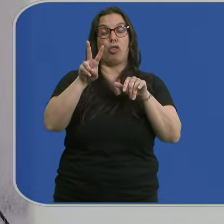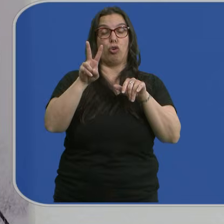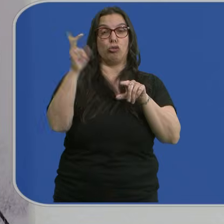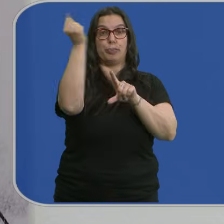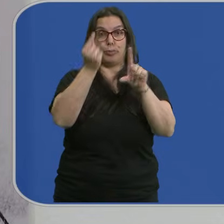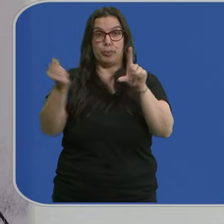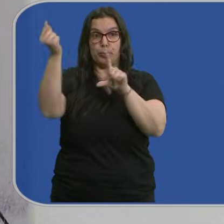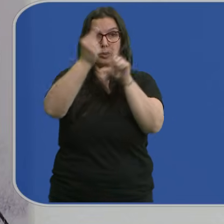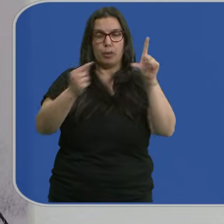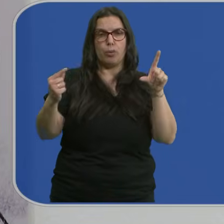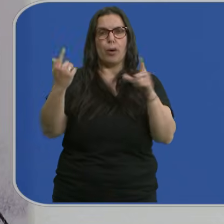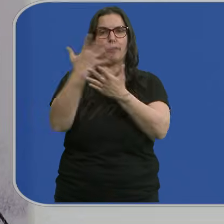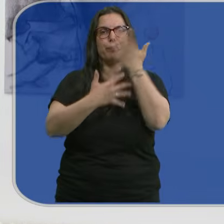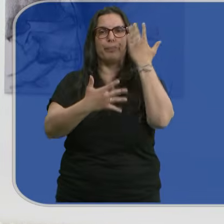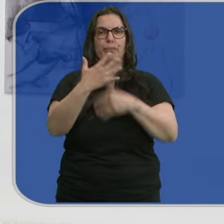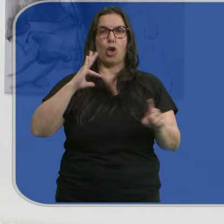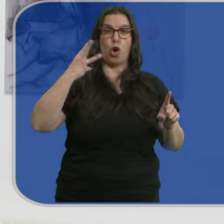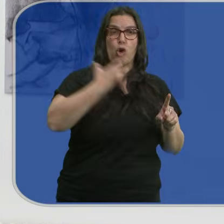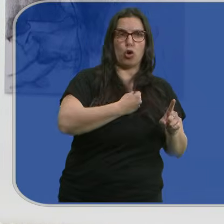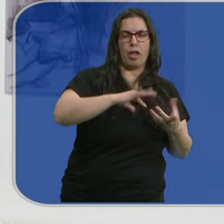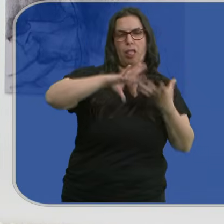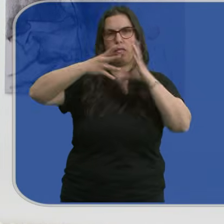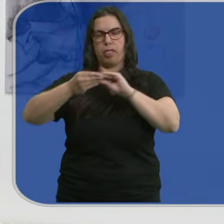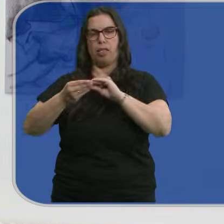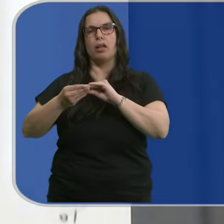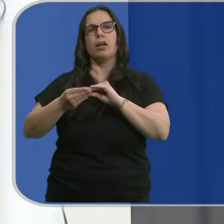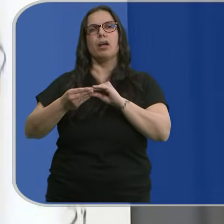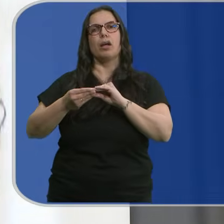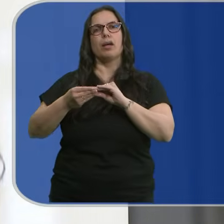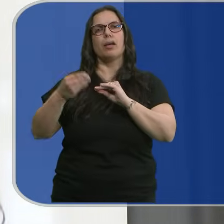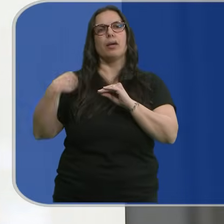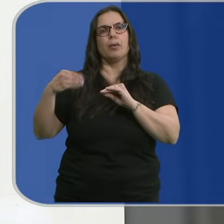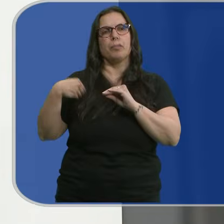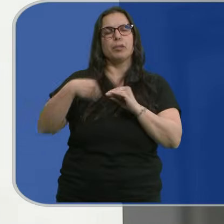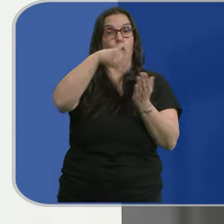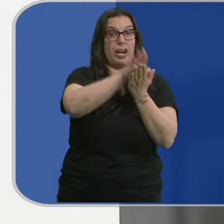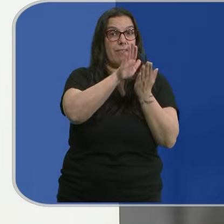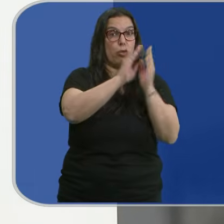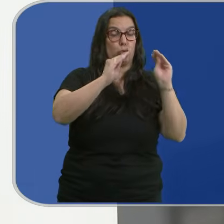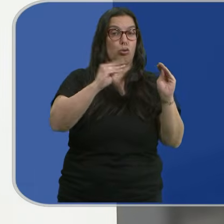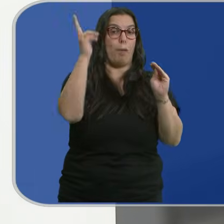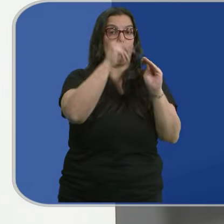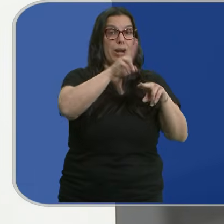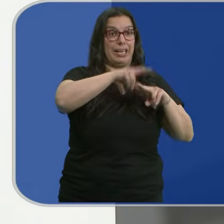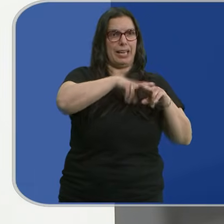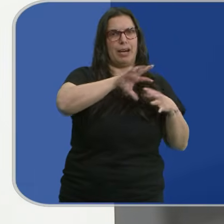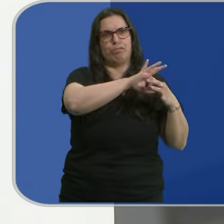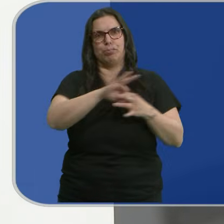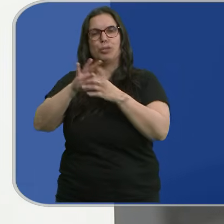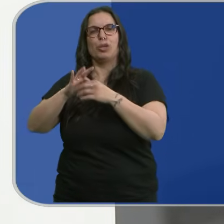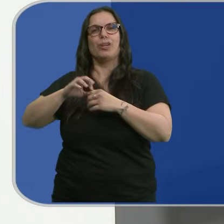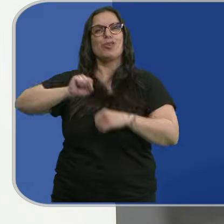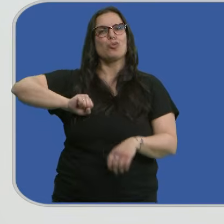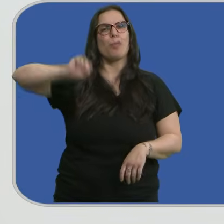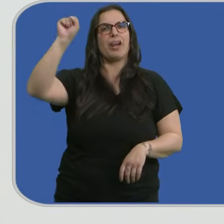que contraponen el imaginario de Francisco de Goya plasmado en las pinturas negras y las series de grabados de los caprichos y los disparates al superhéroe